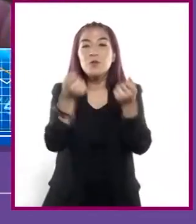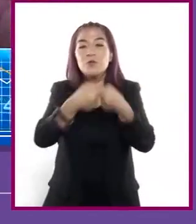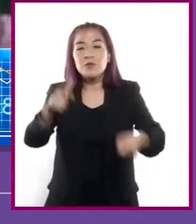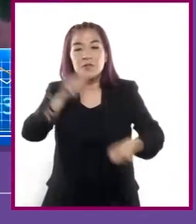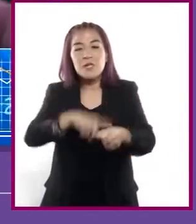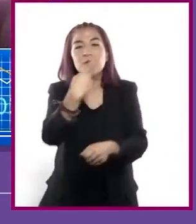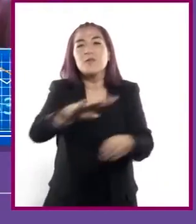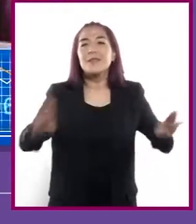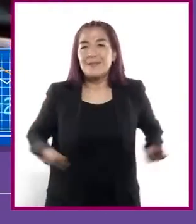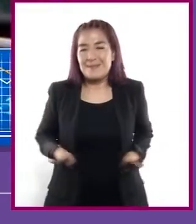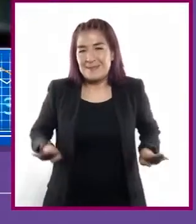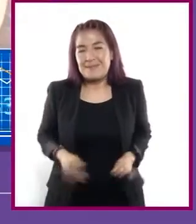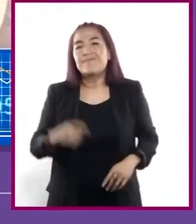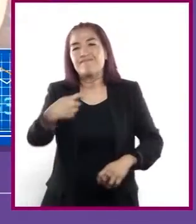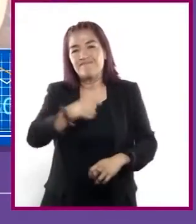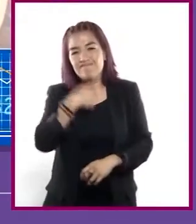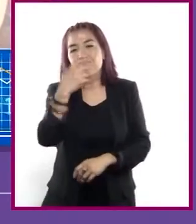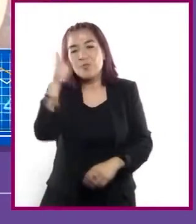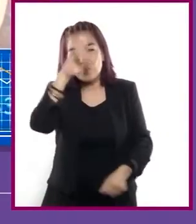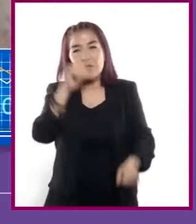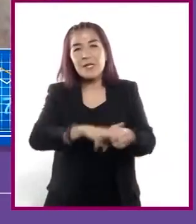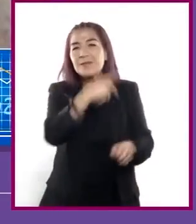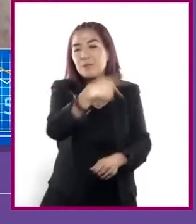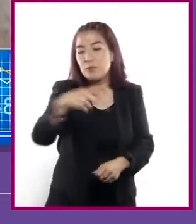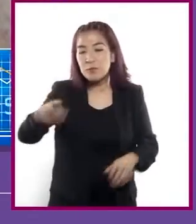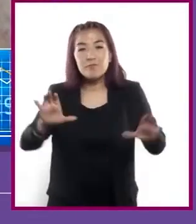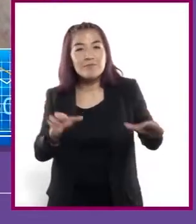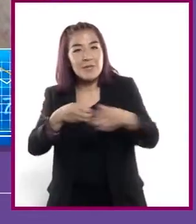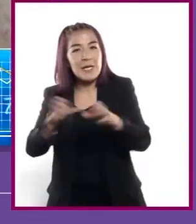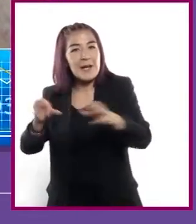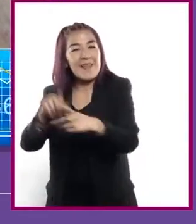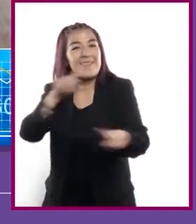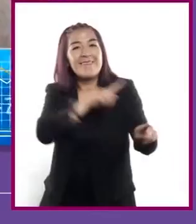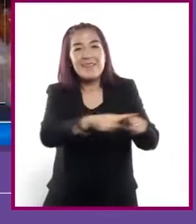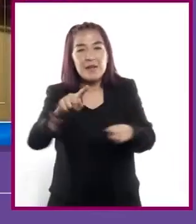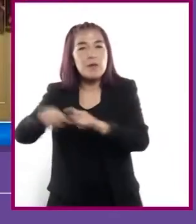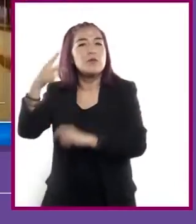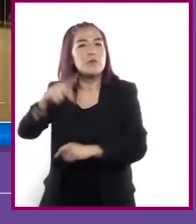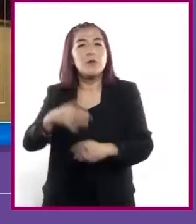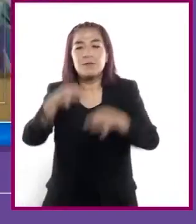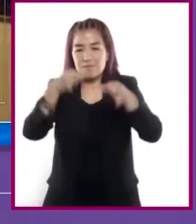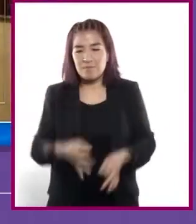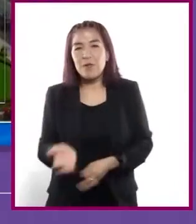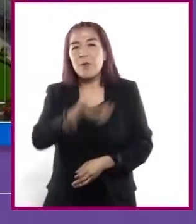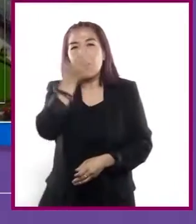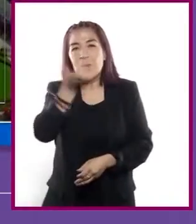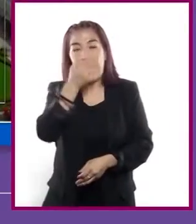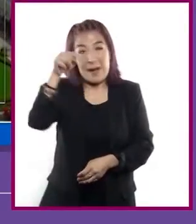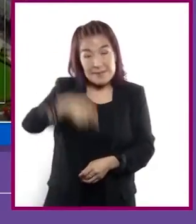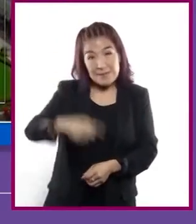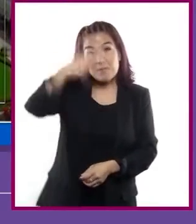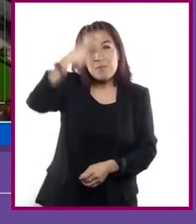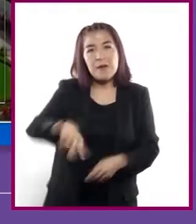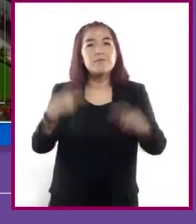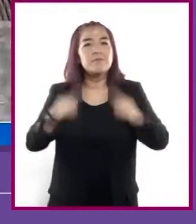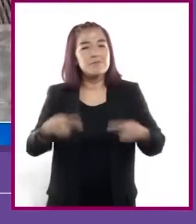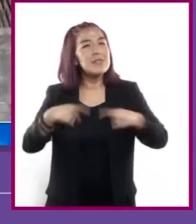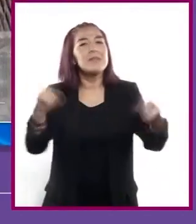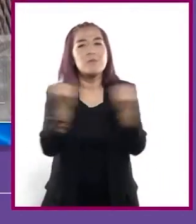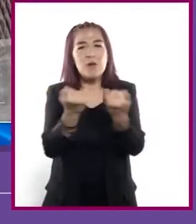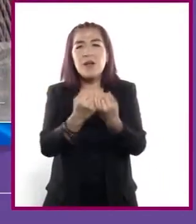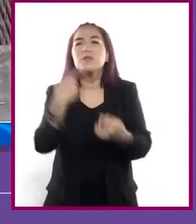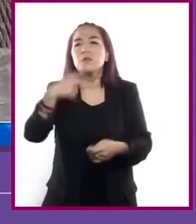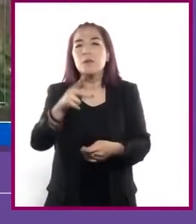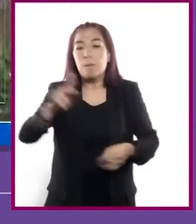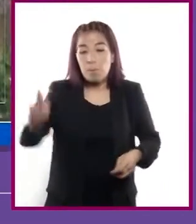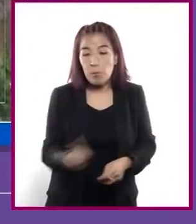y caracterizan la identidad cultural de cada comunidad, así como su patrimonio. Las personas de México son al mismo tiempo